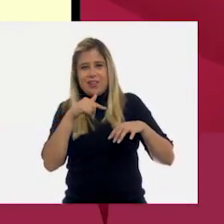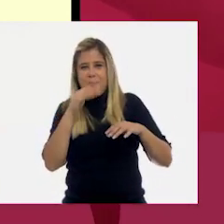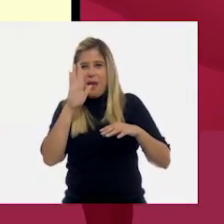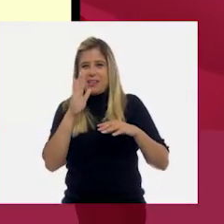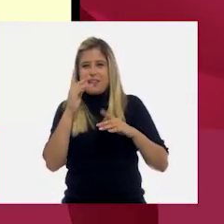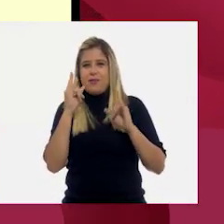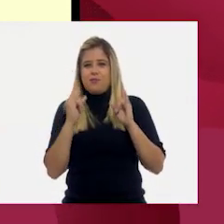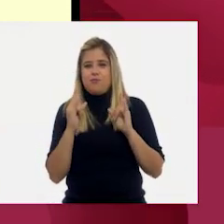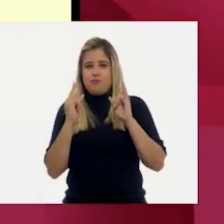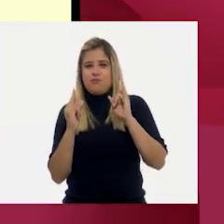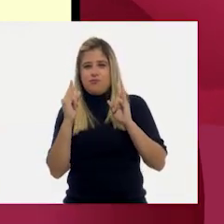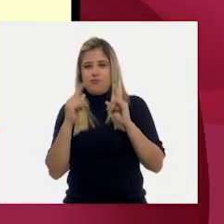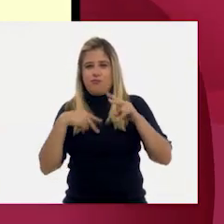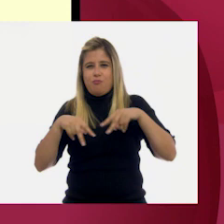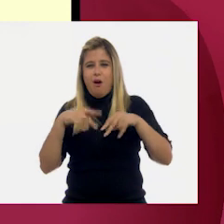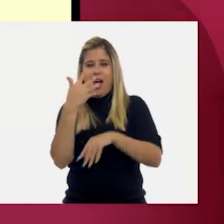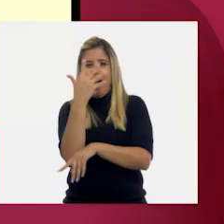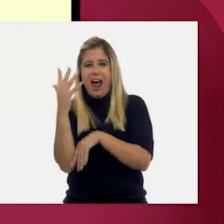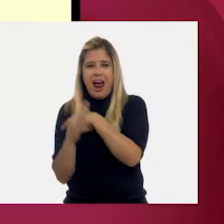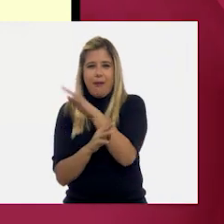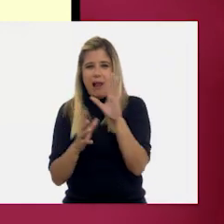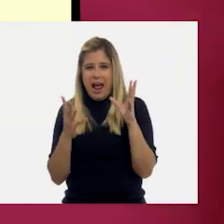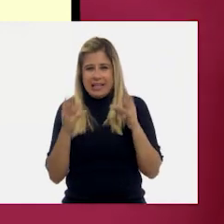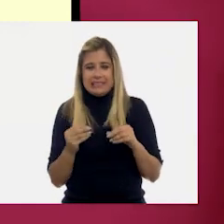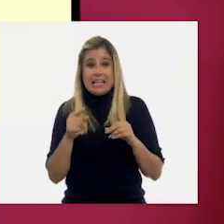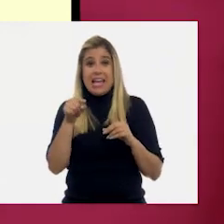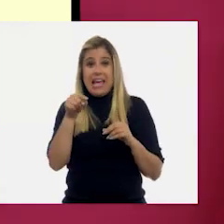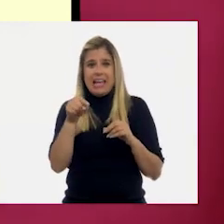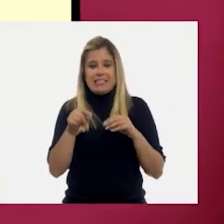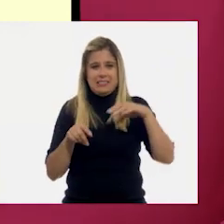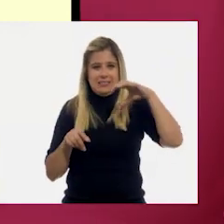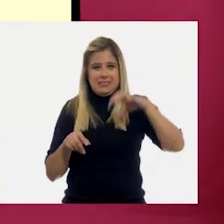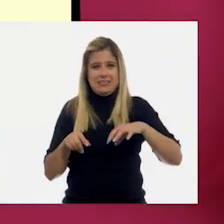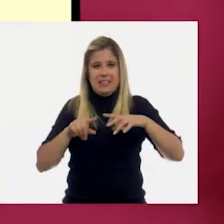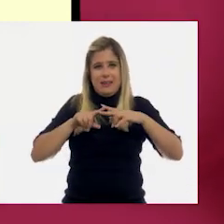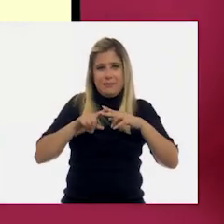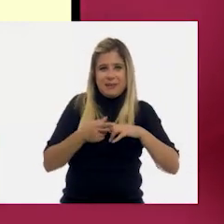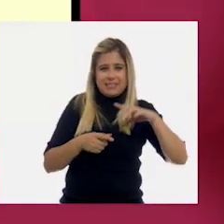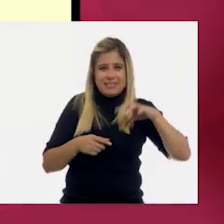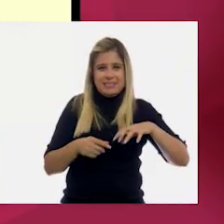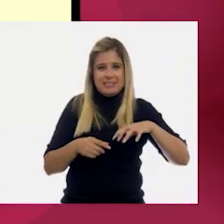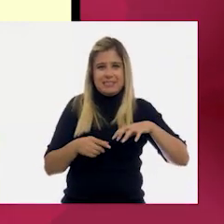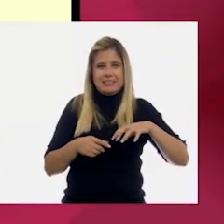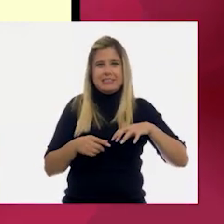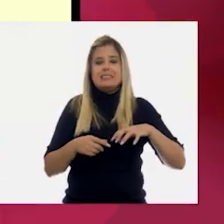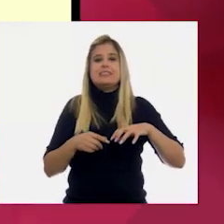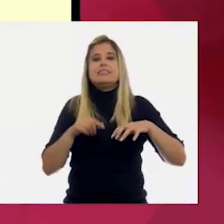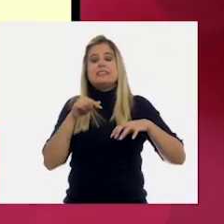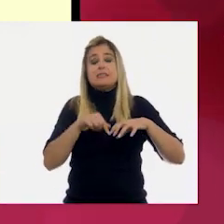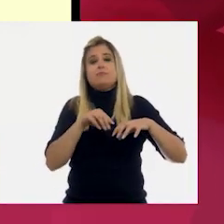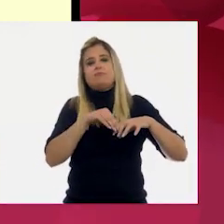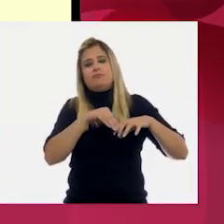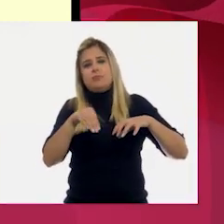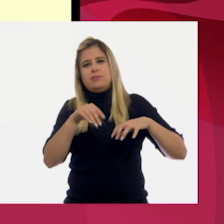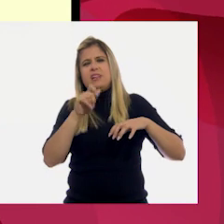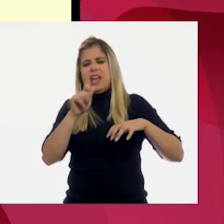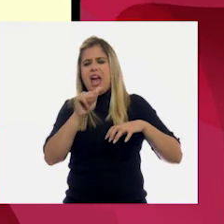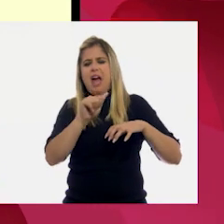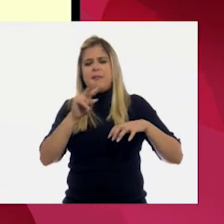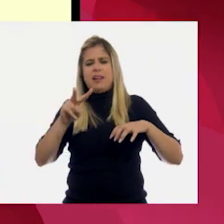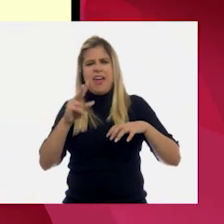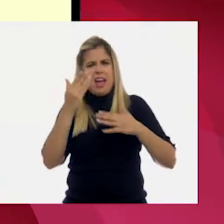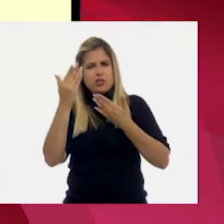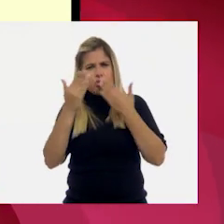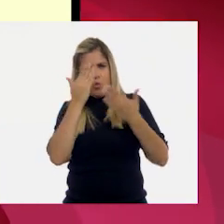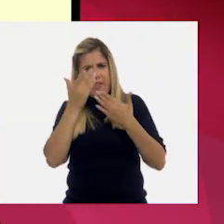Que hay muchas canchitas y unos árboles. Bueno, desde ahí vamos a empezar. Y dice Avenida de los Estudiantes. Y lo que tenemos que hacer